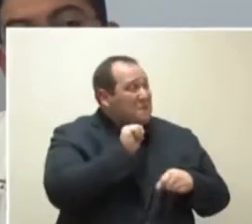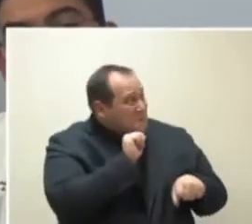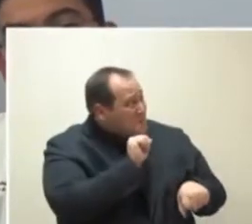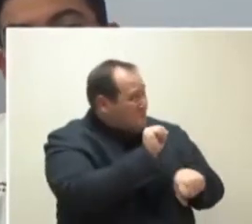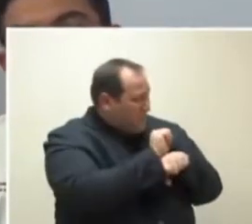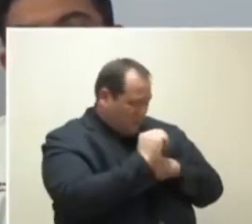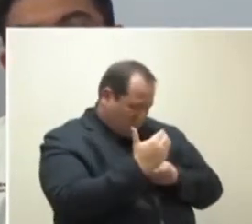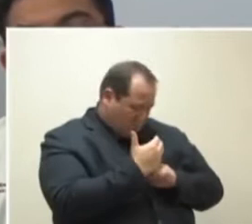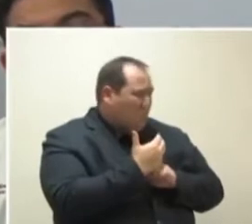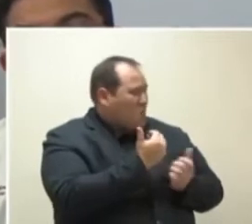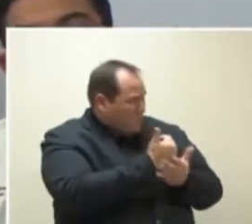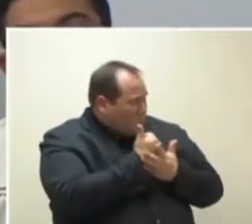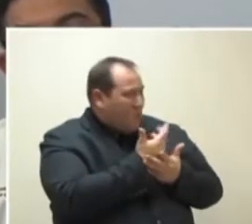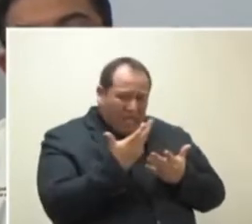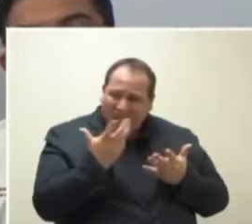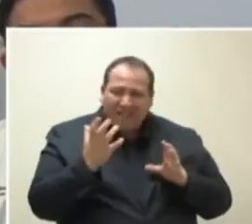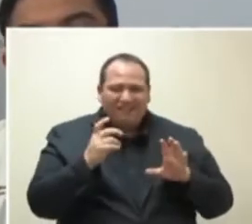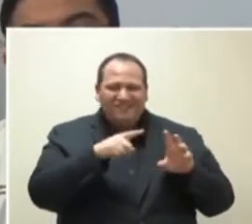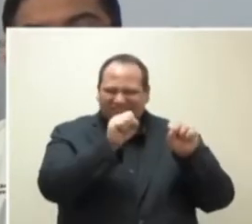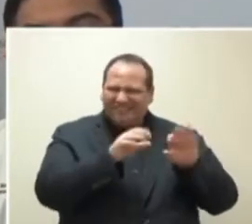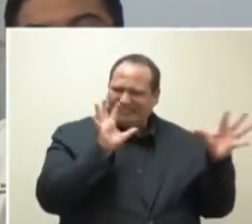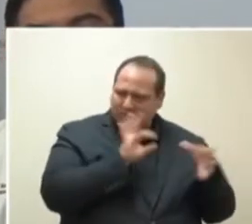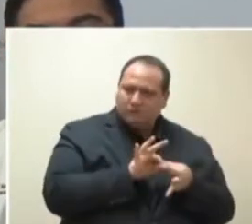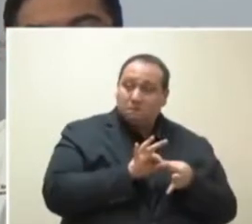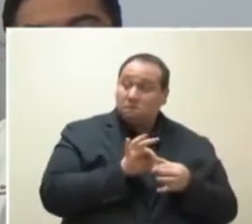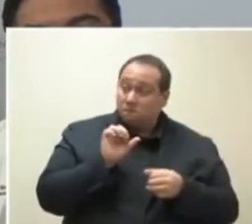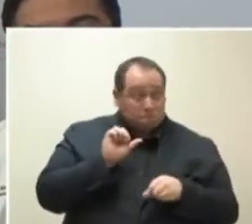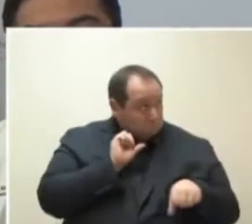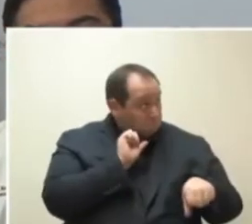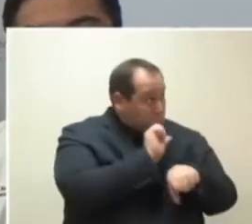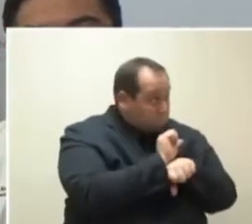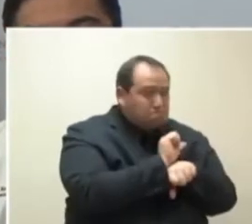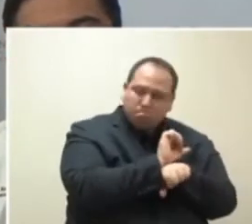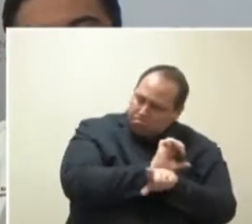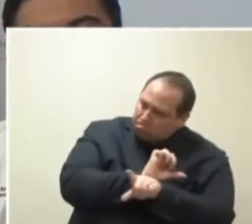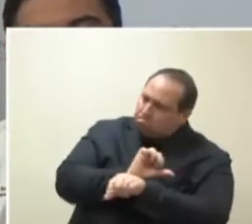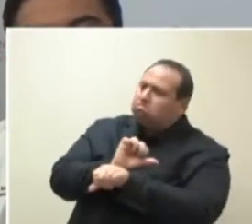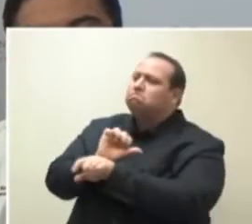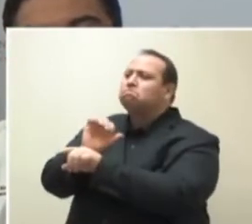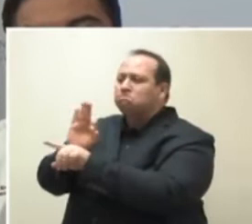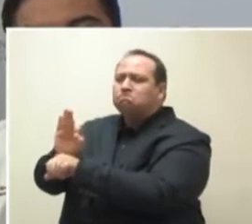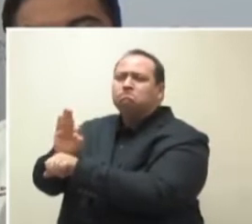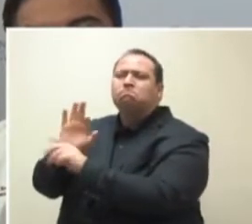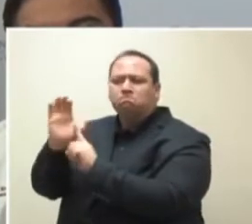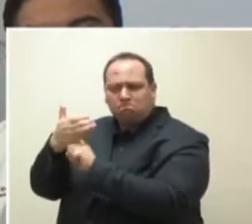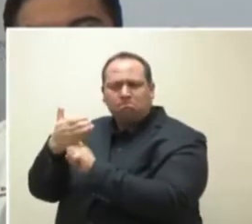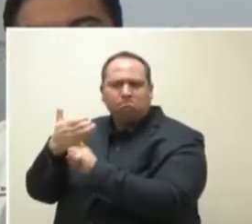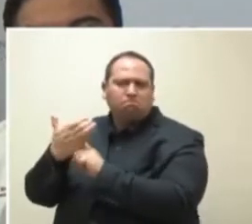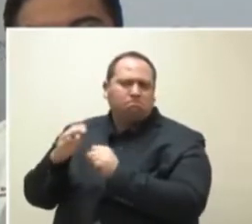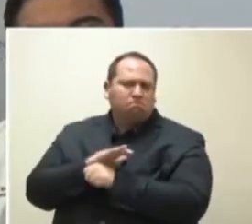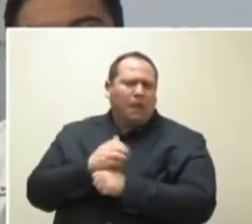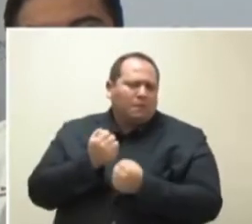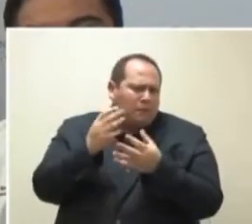el acceso al mecanismo de protección se ha sido cubierto. Y daría algunos